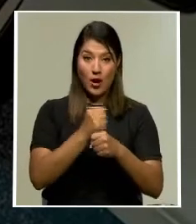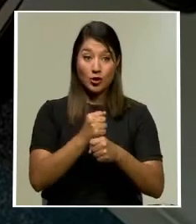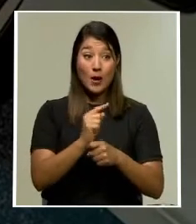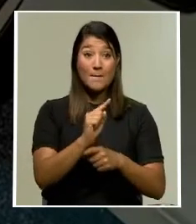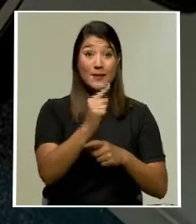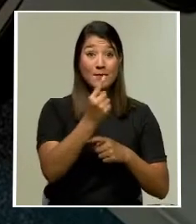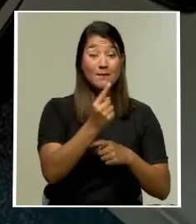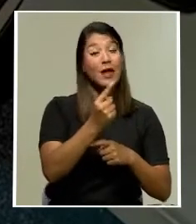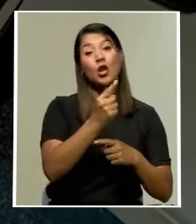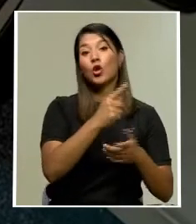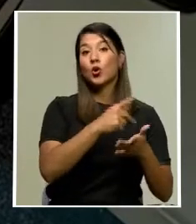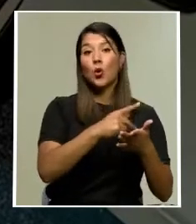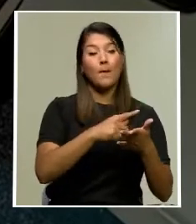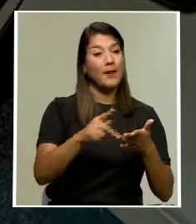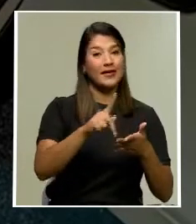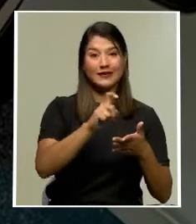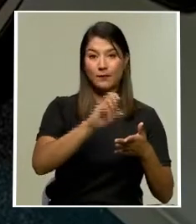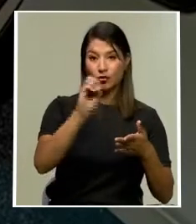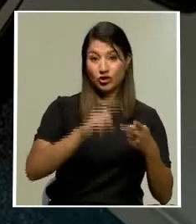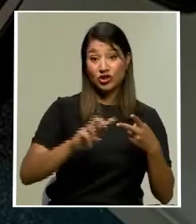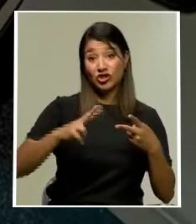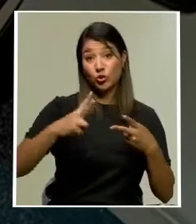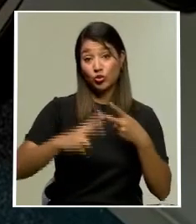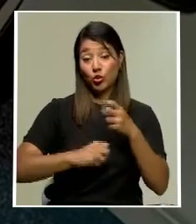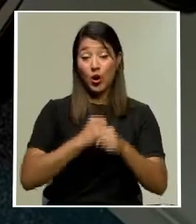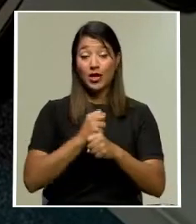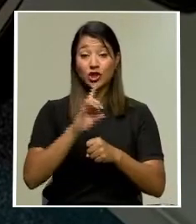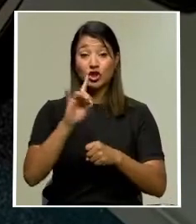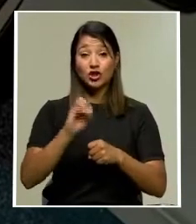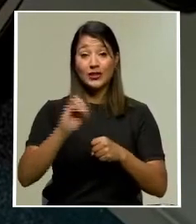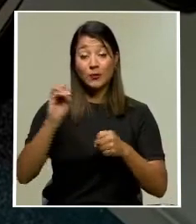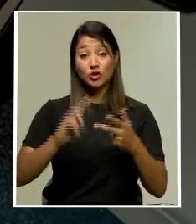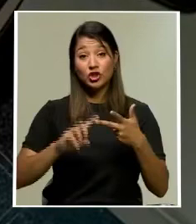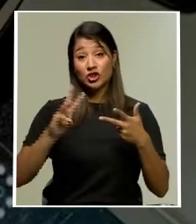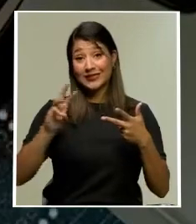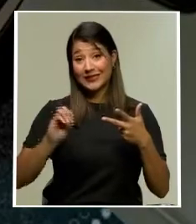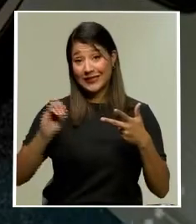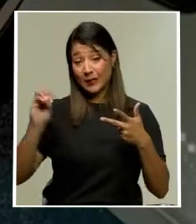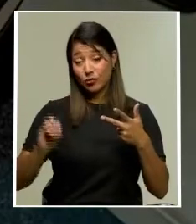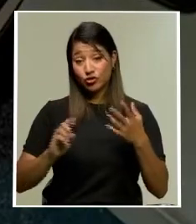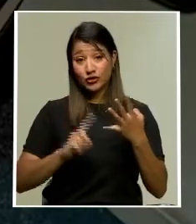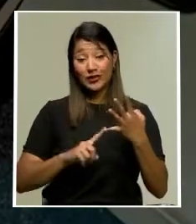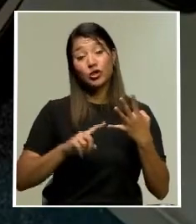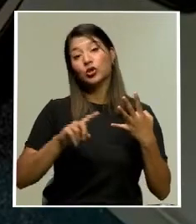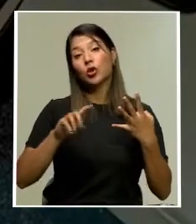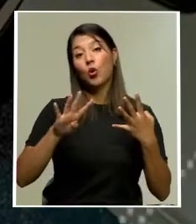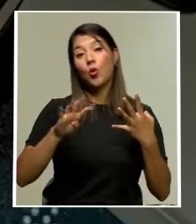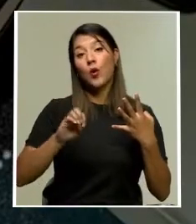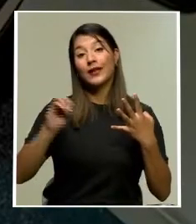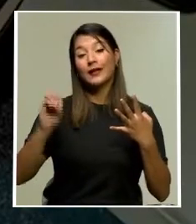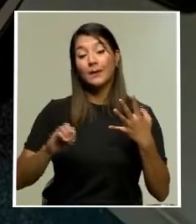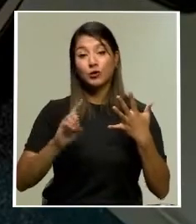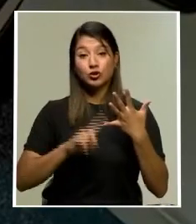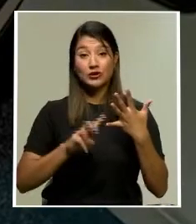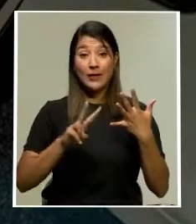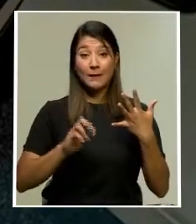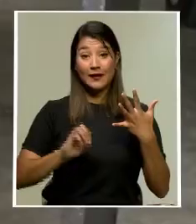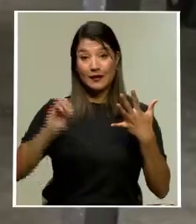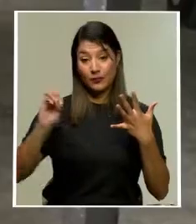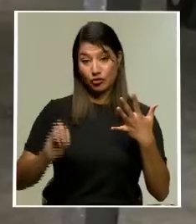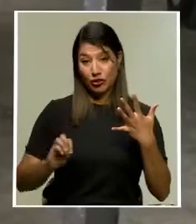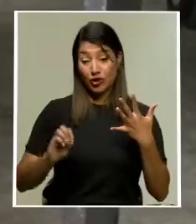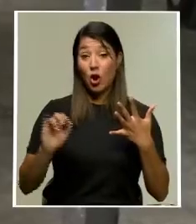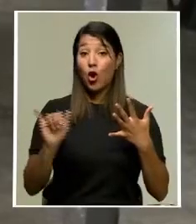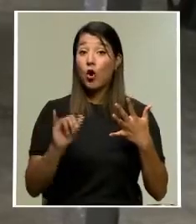el 100%, el segundo el 80%, el tercero el 60%, el cuarto el 40% y el quinto el 20%.